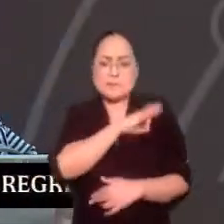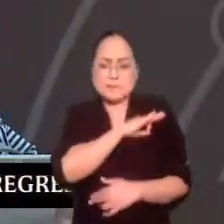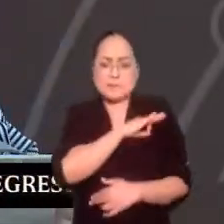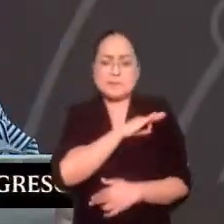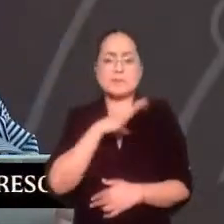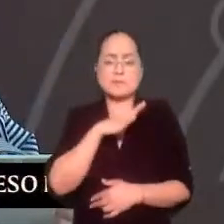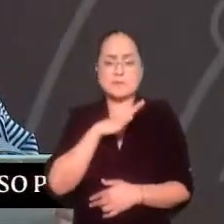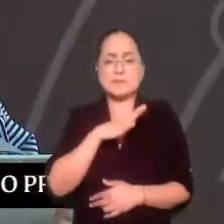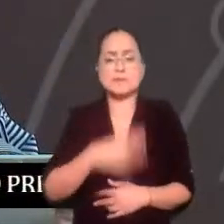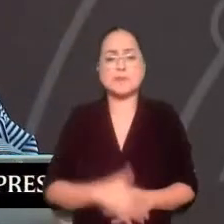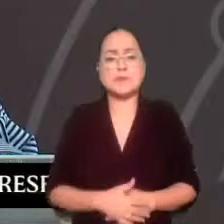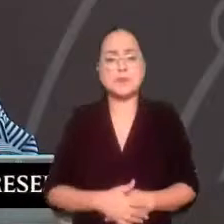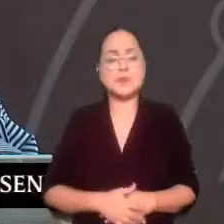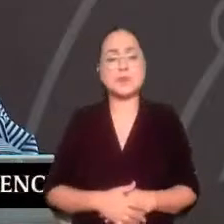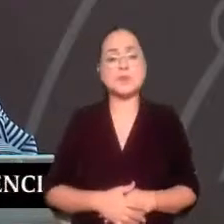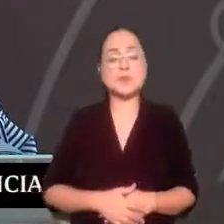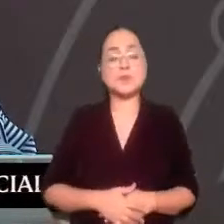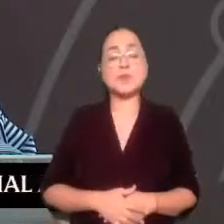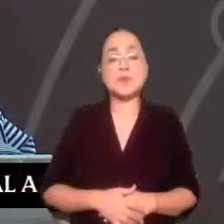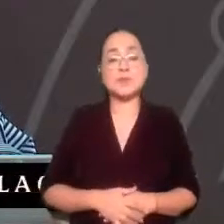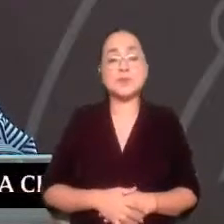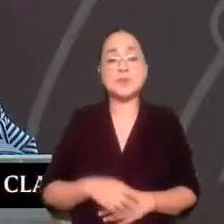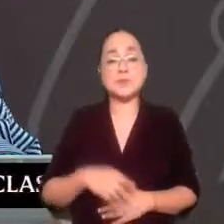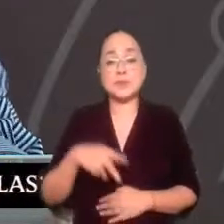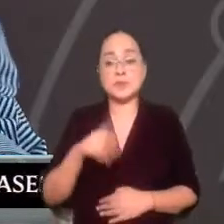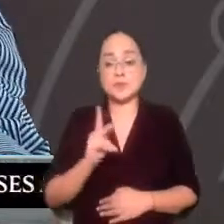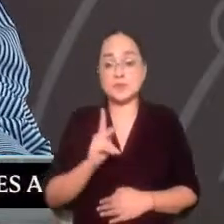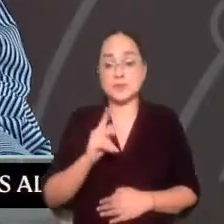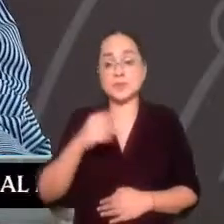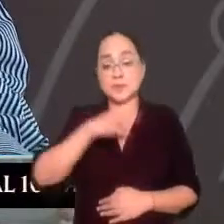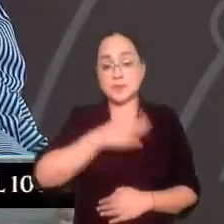Entonces tengo mis convicciones